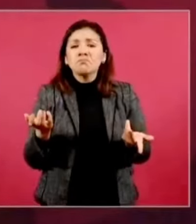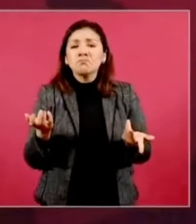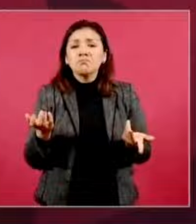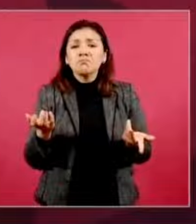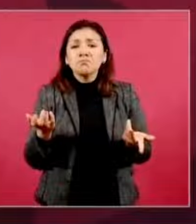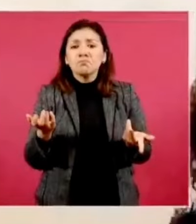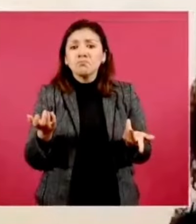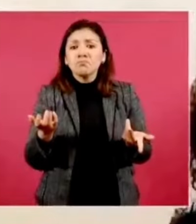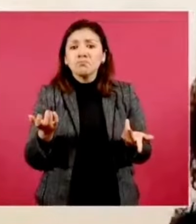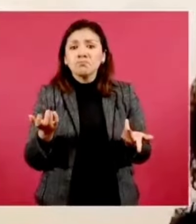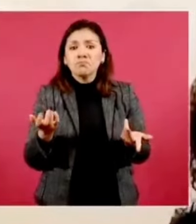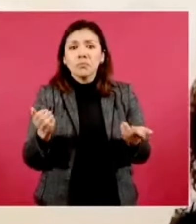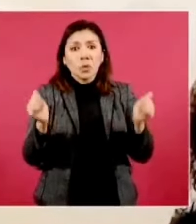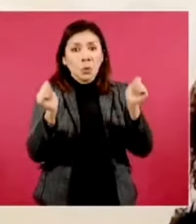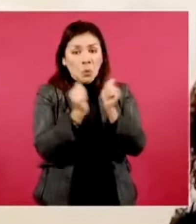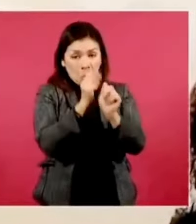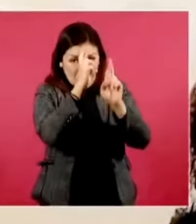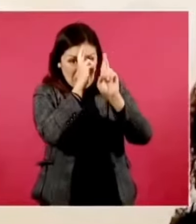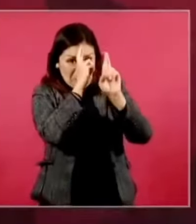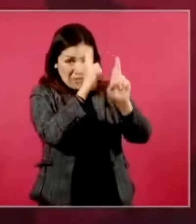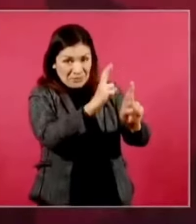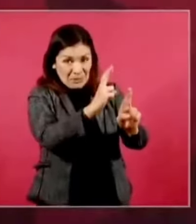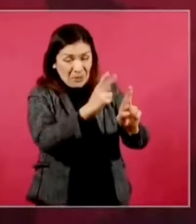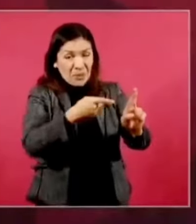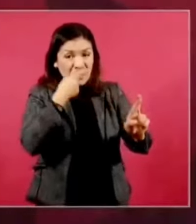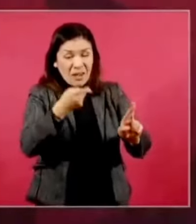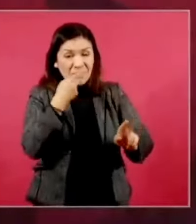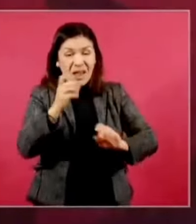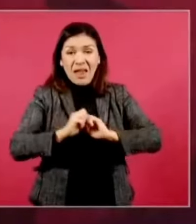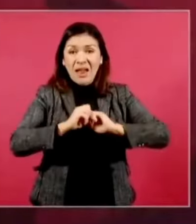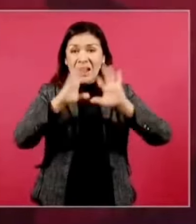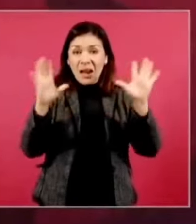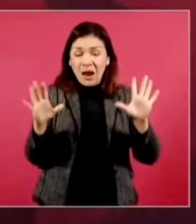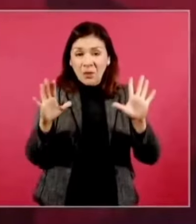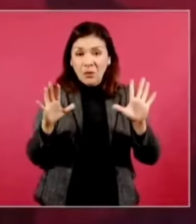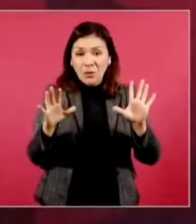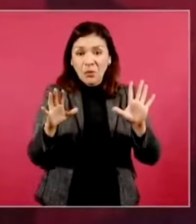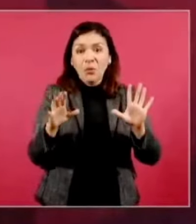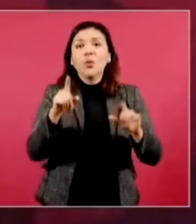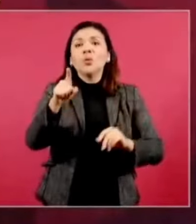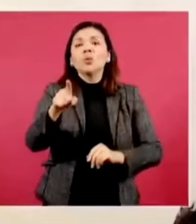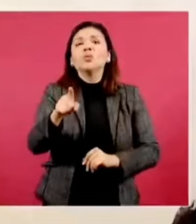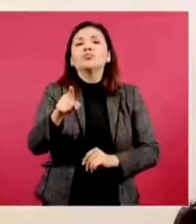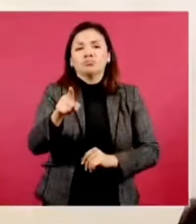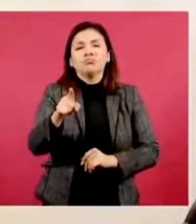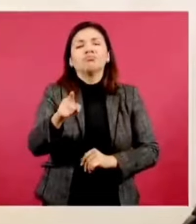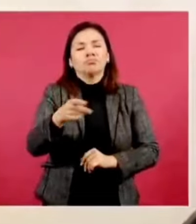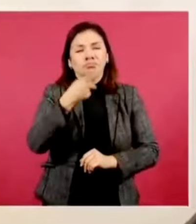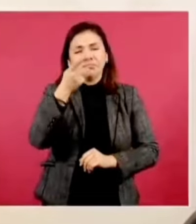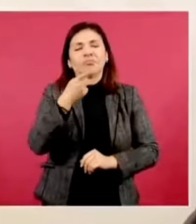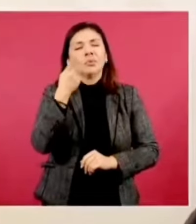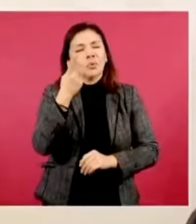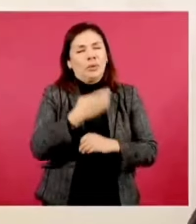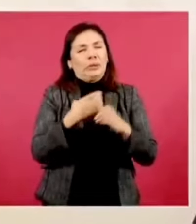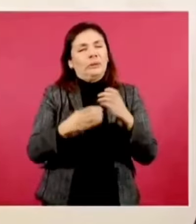con todo respeto, para ser claro, me vas a llevar a decir una cosa muy